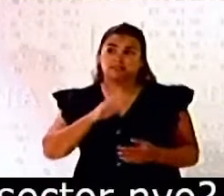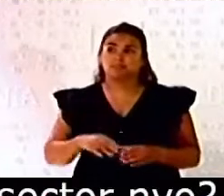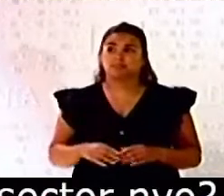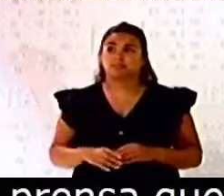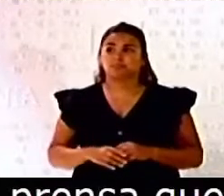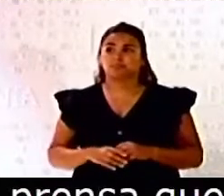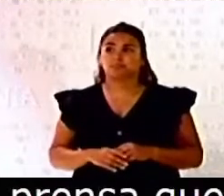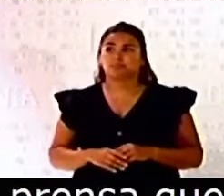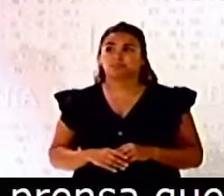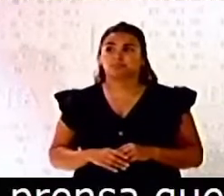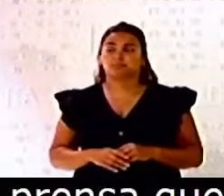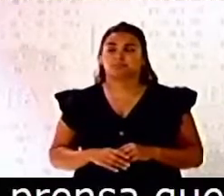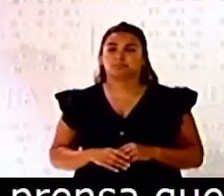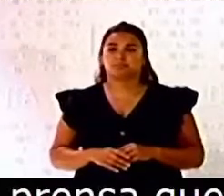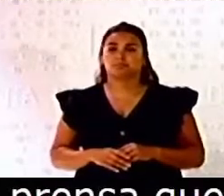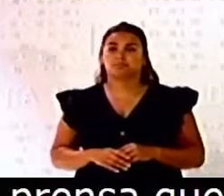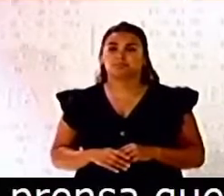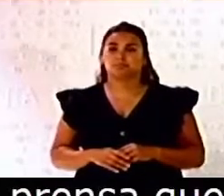intervención.